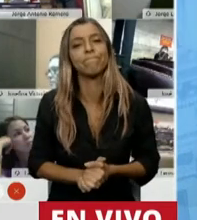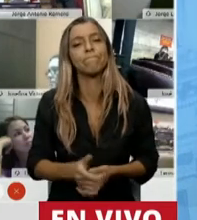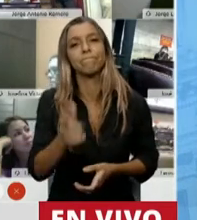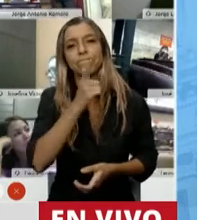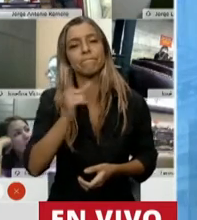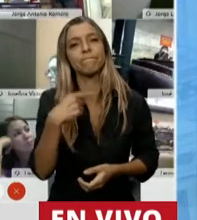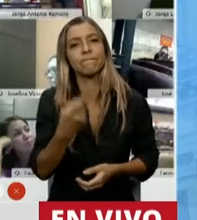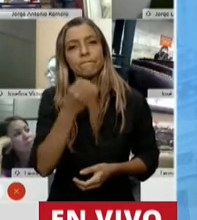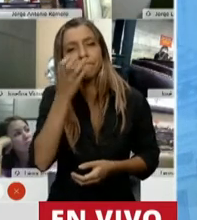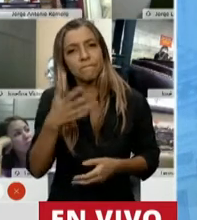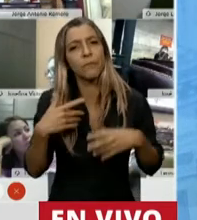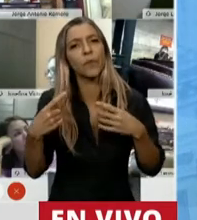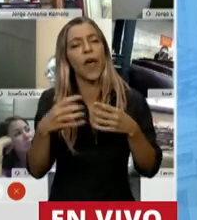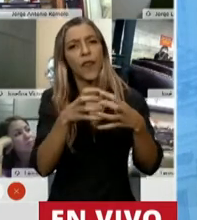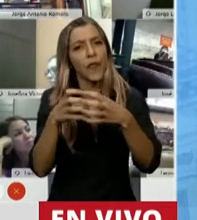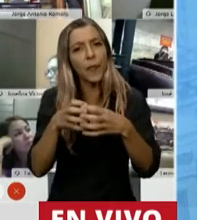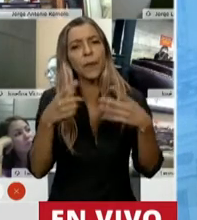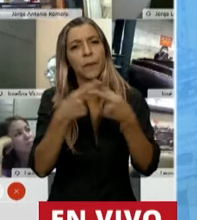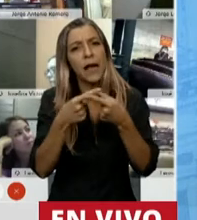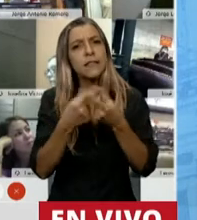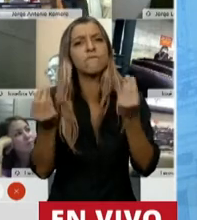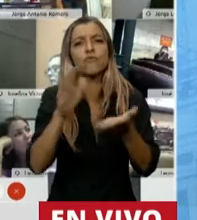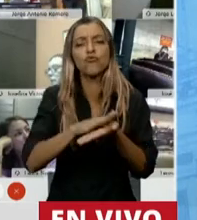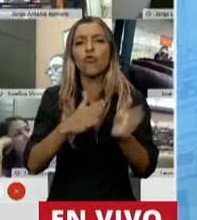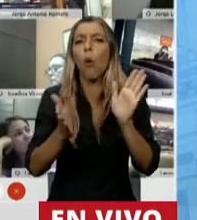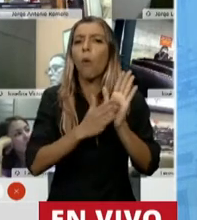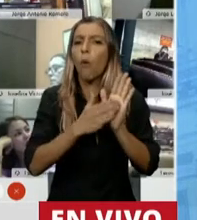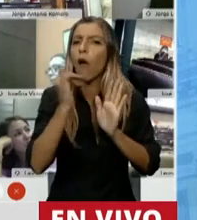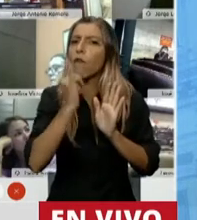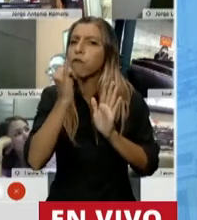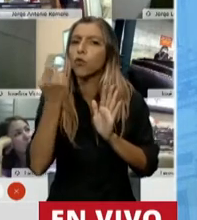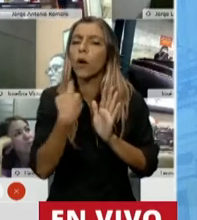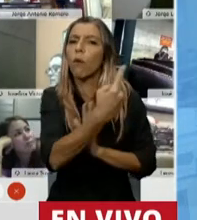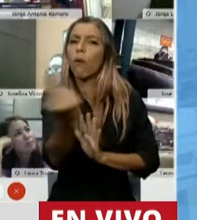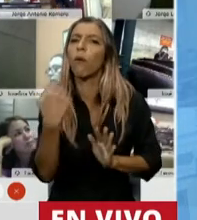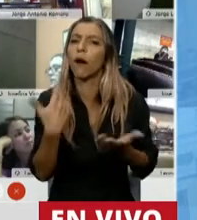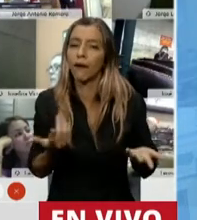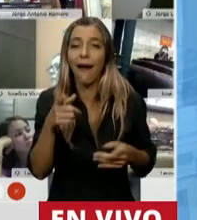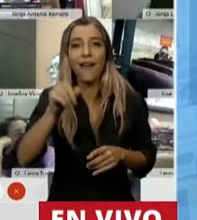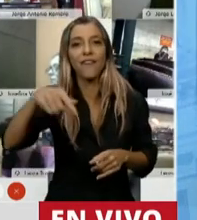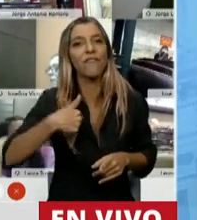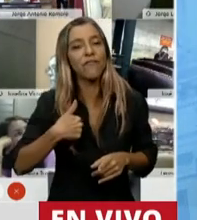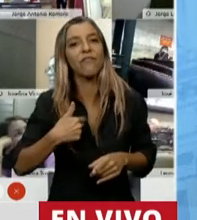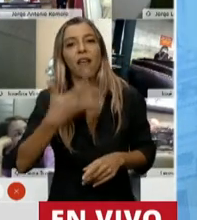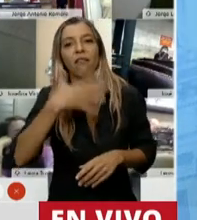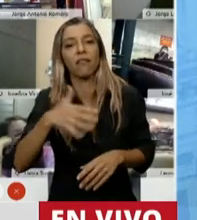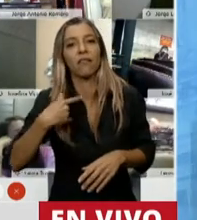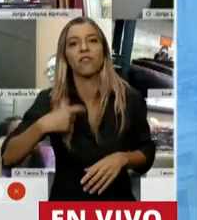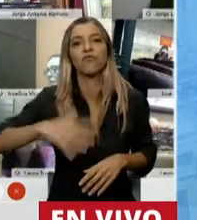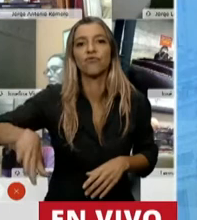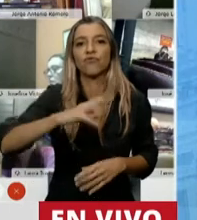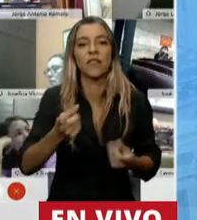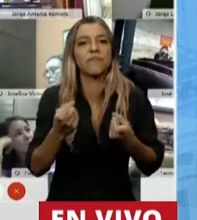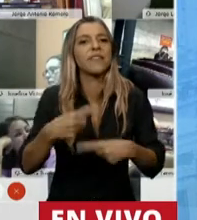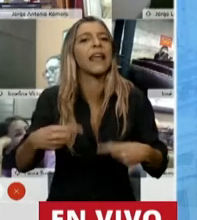encontraríamos mejores posturas comunes que atiendan a las necesidades de la sociedad. ¿Cuál